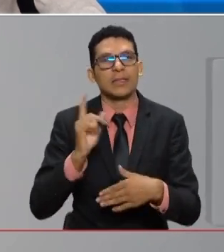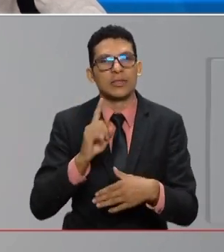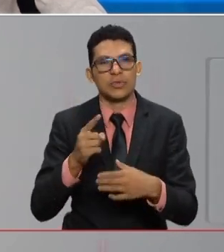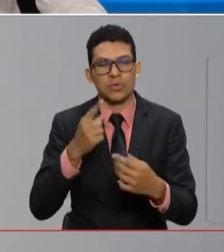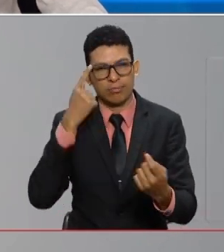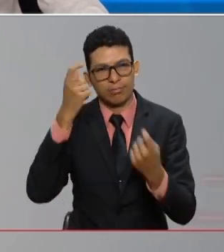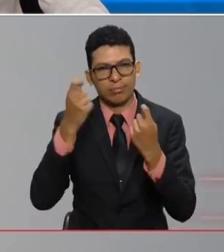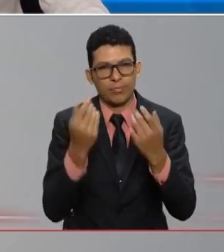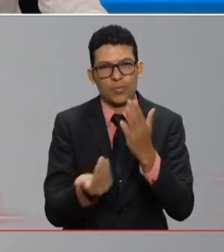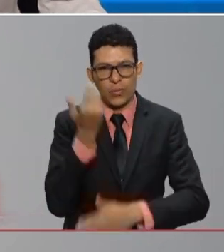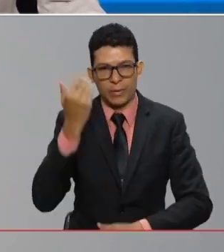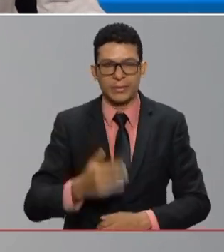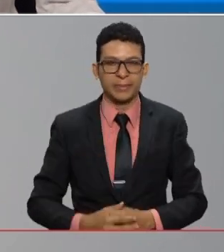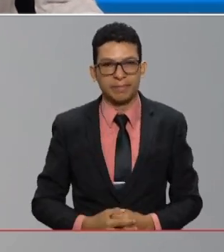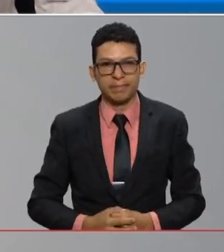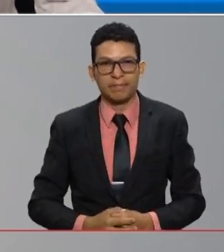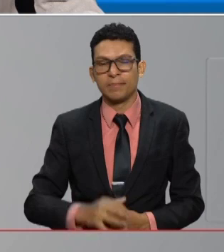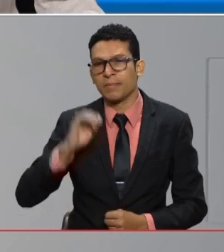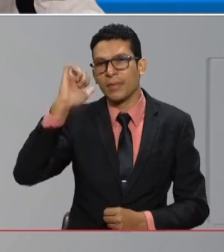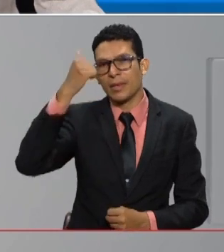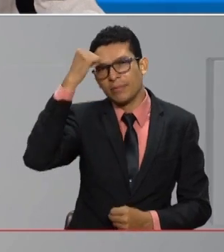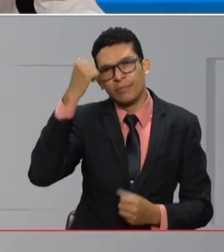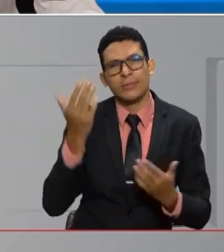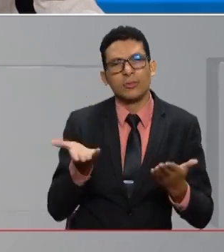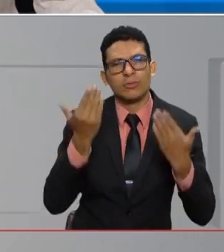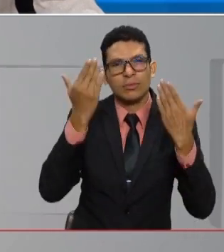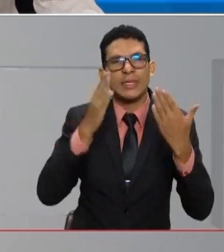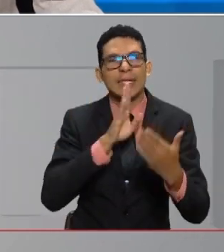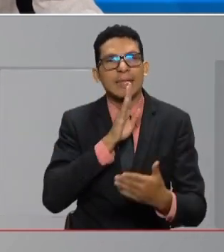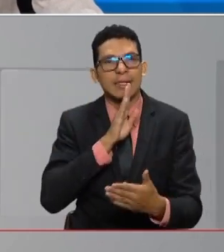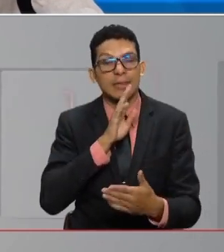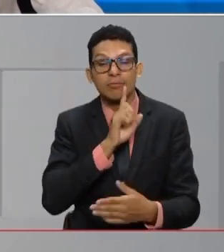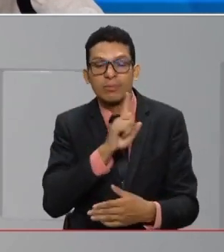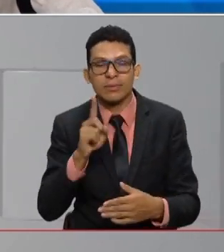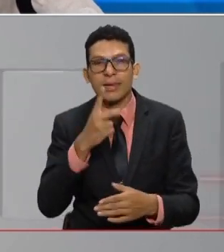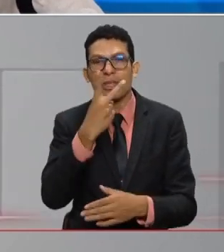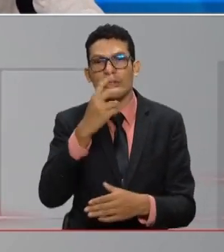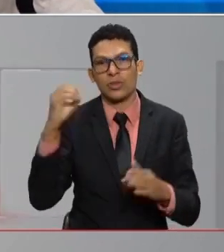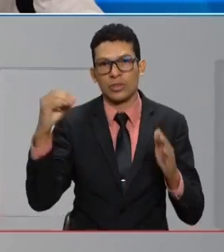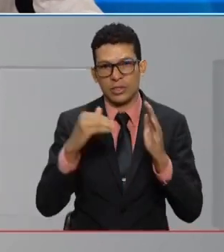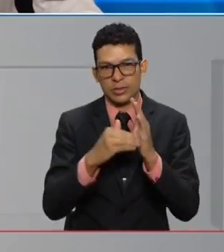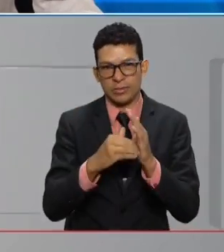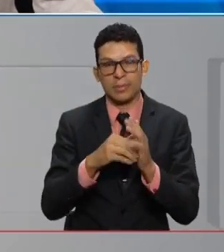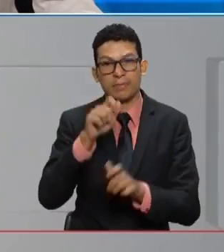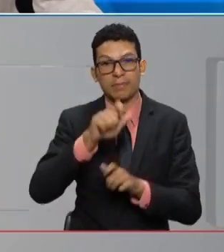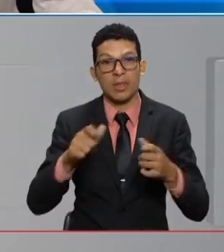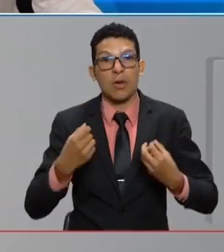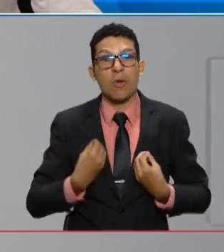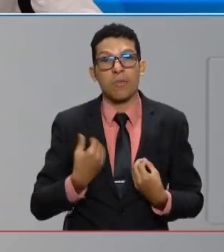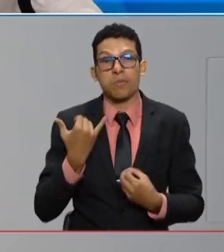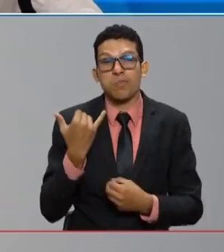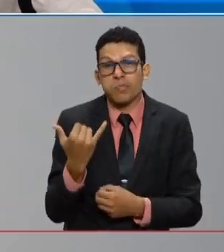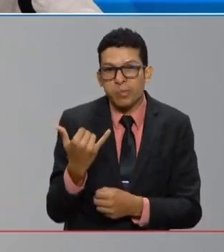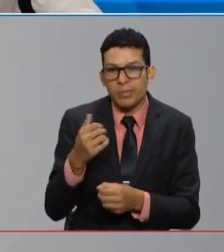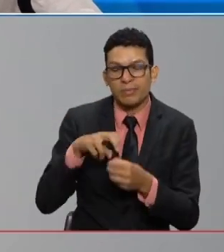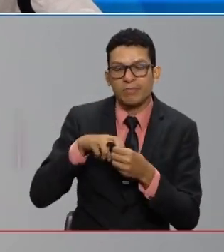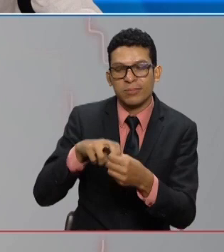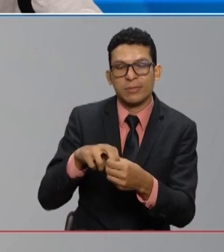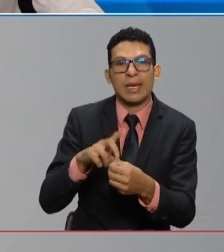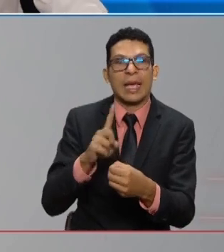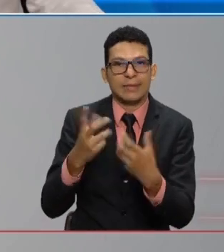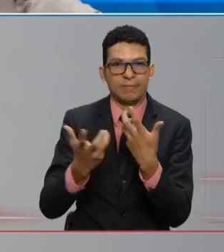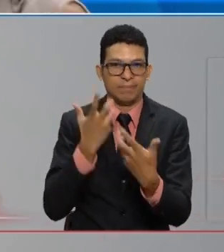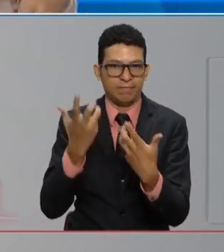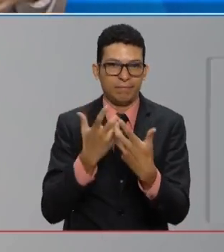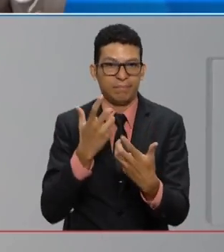nuevas estrategias. Los principales beneficiados serían los más de 200.000 habitantes que se movilizan a diario en este